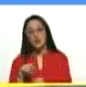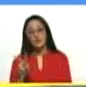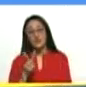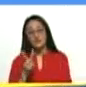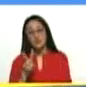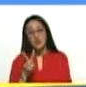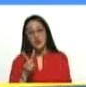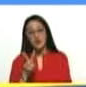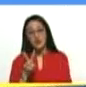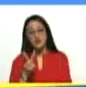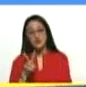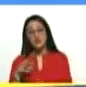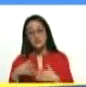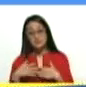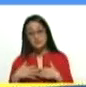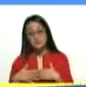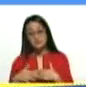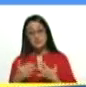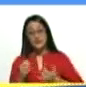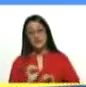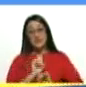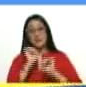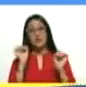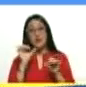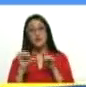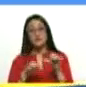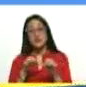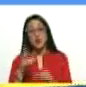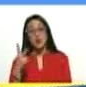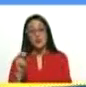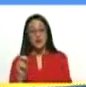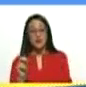Y desde temprano, en el siglo XX,